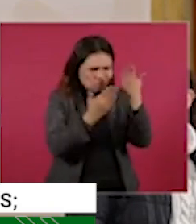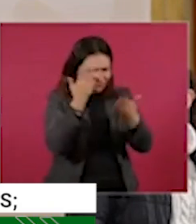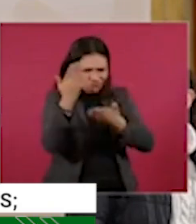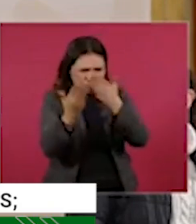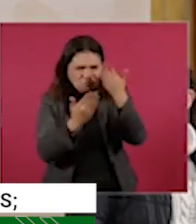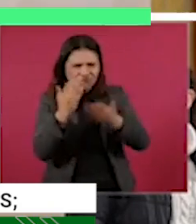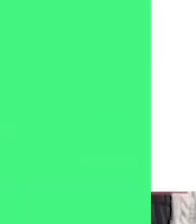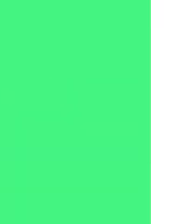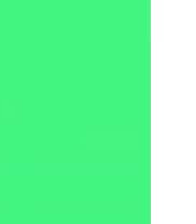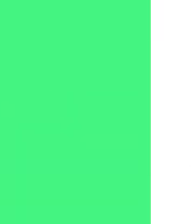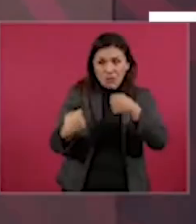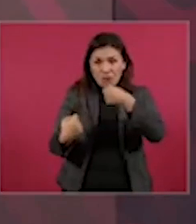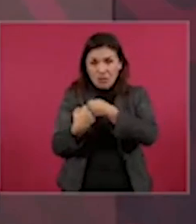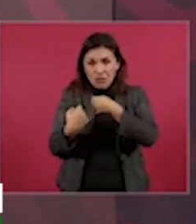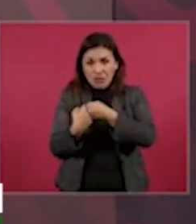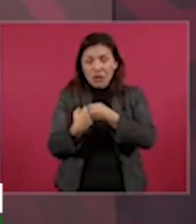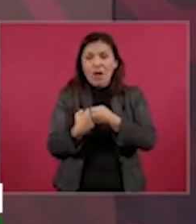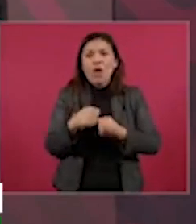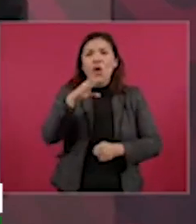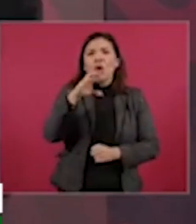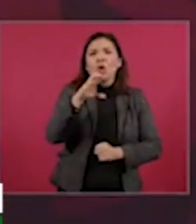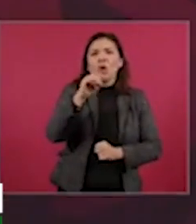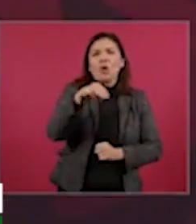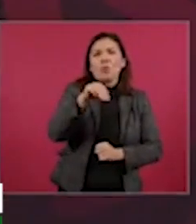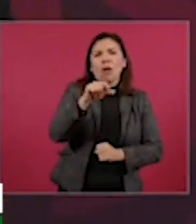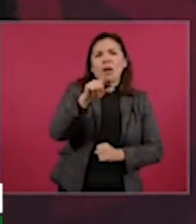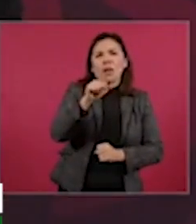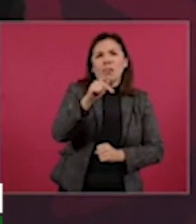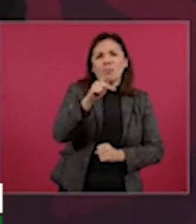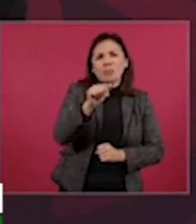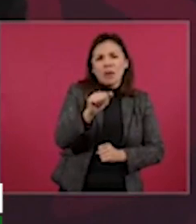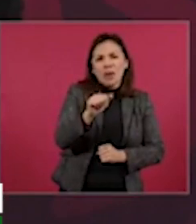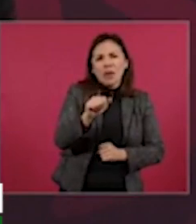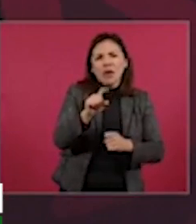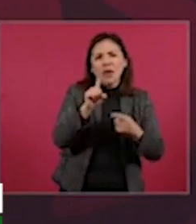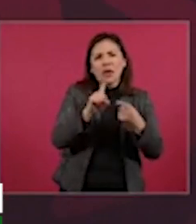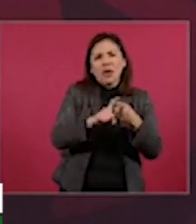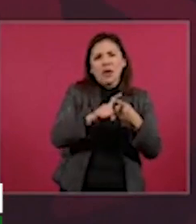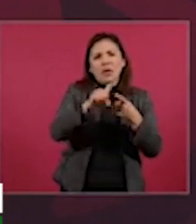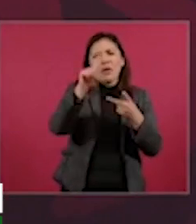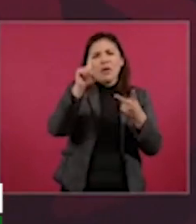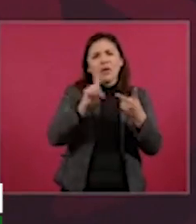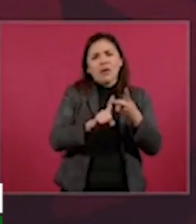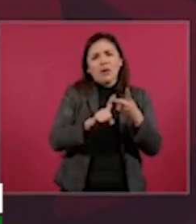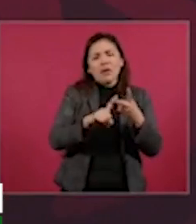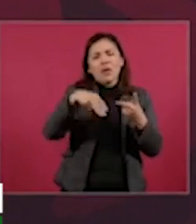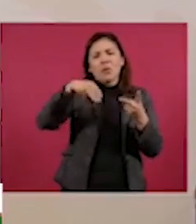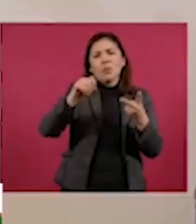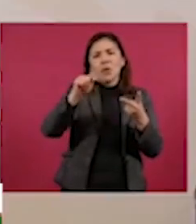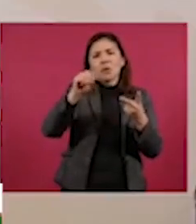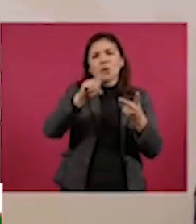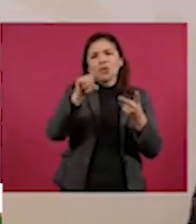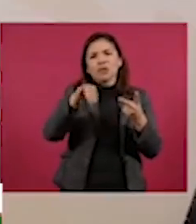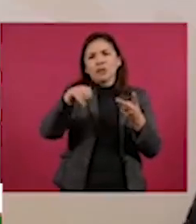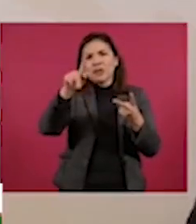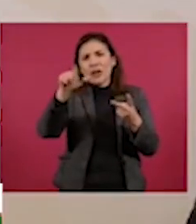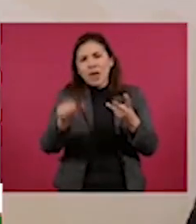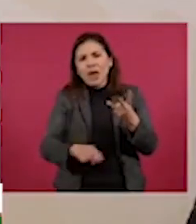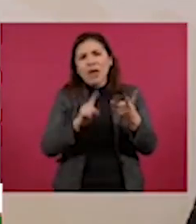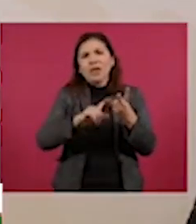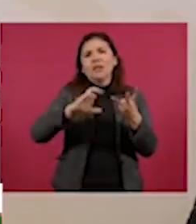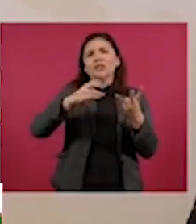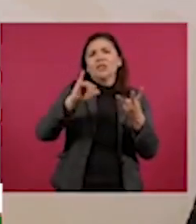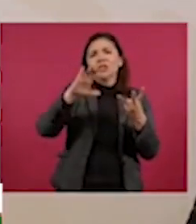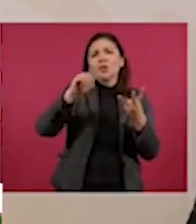probar. El presidente López Obrador detalló cuál es la razón por la que incrementaron los índices delictivos